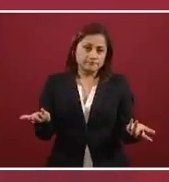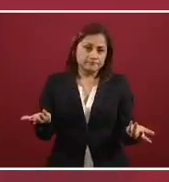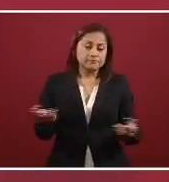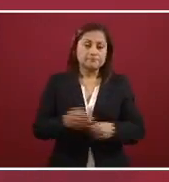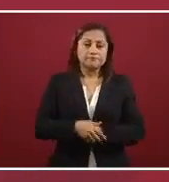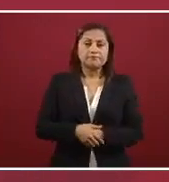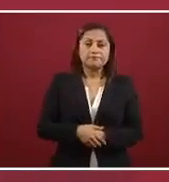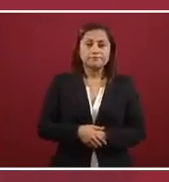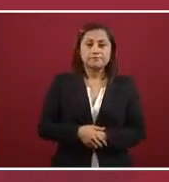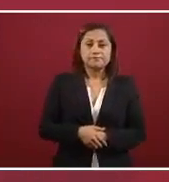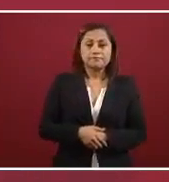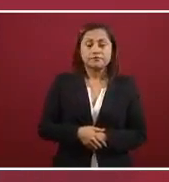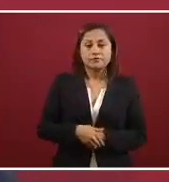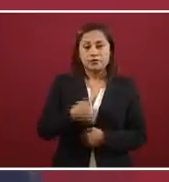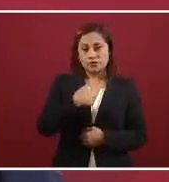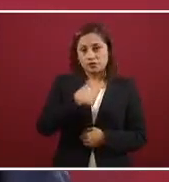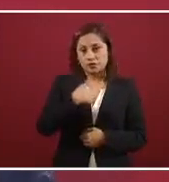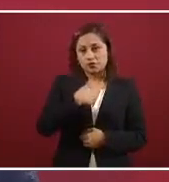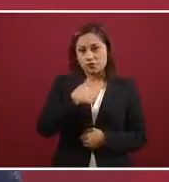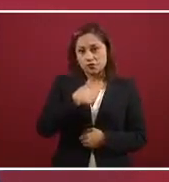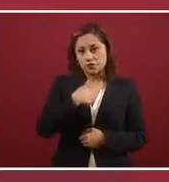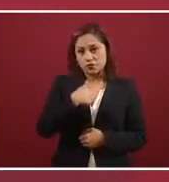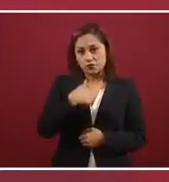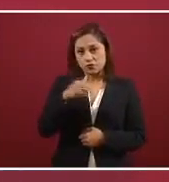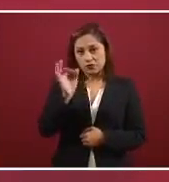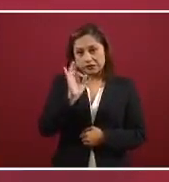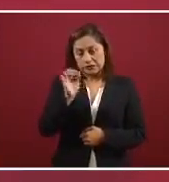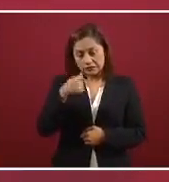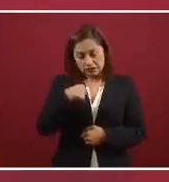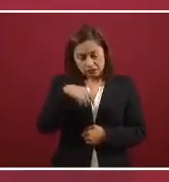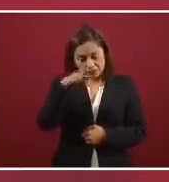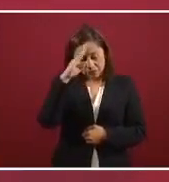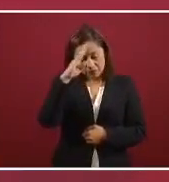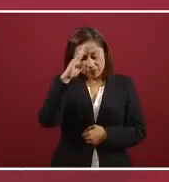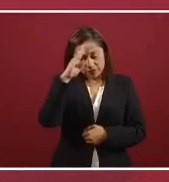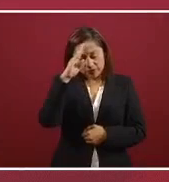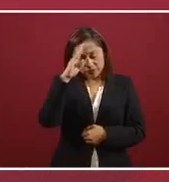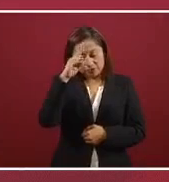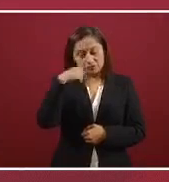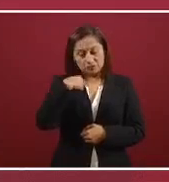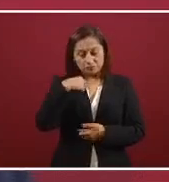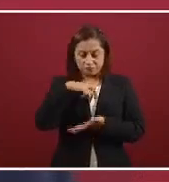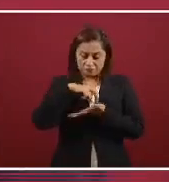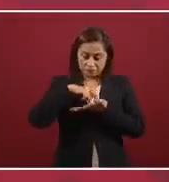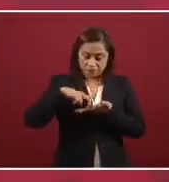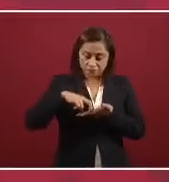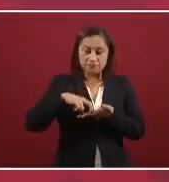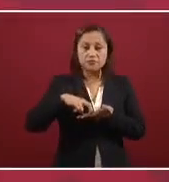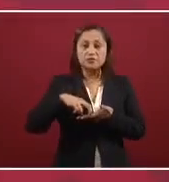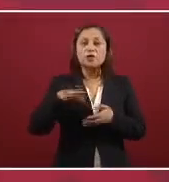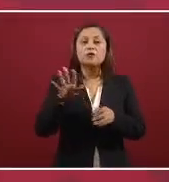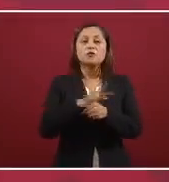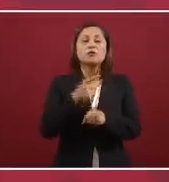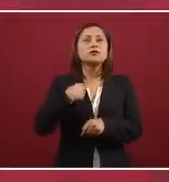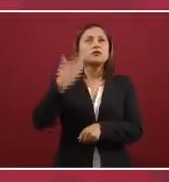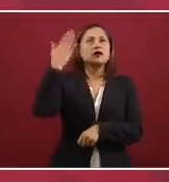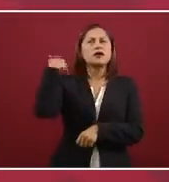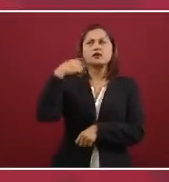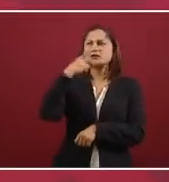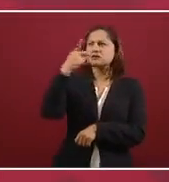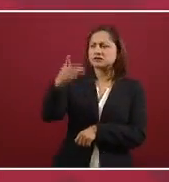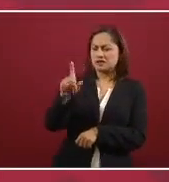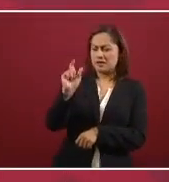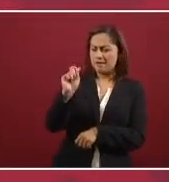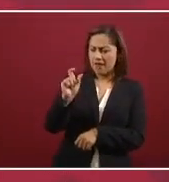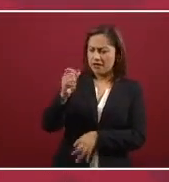rectificar, porque estaba yo hablando de 20 amparos, pero ayer me informaron que